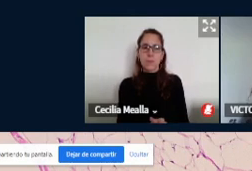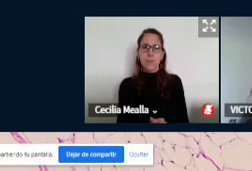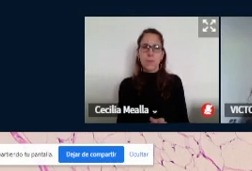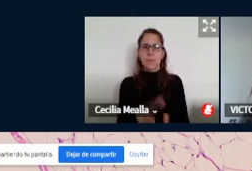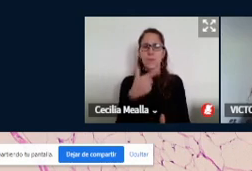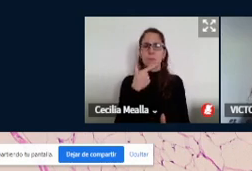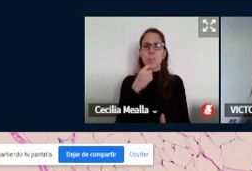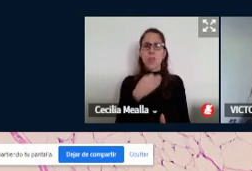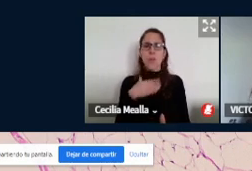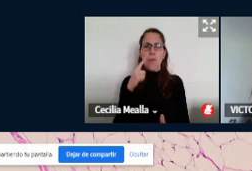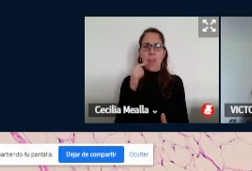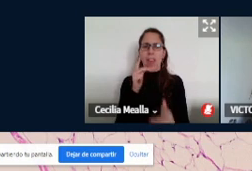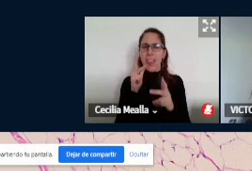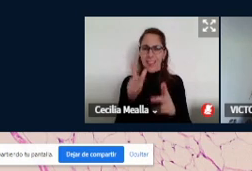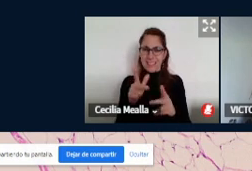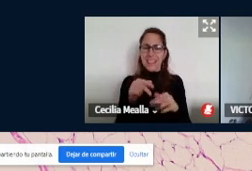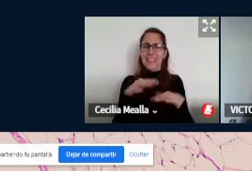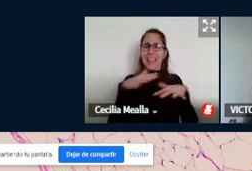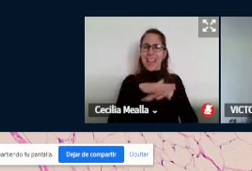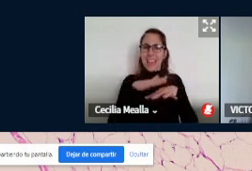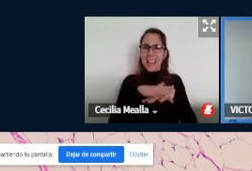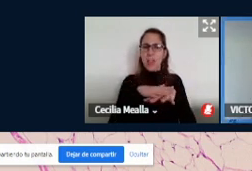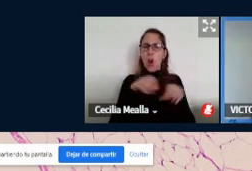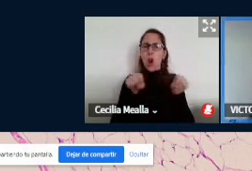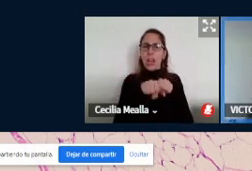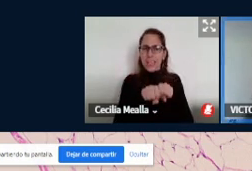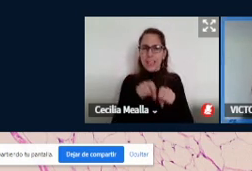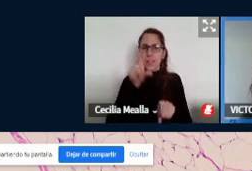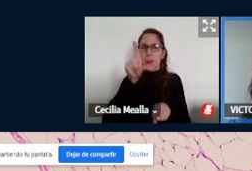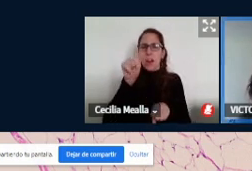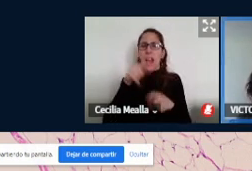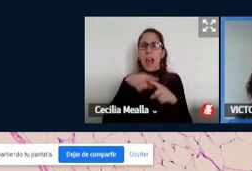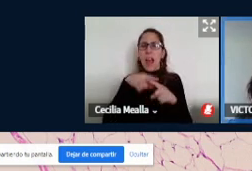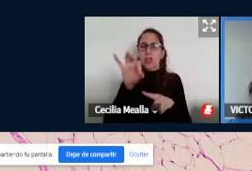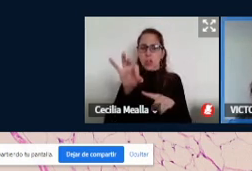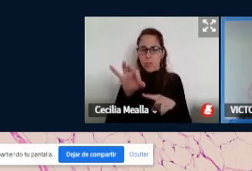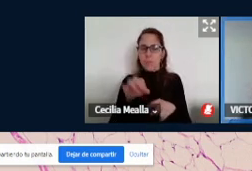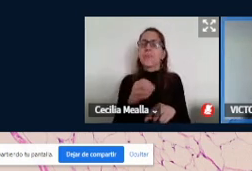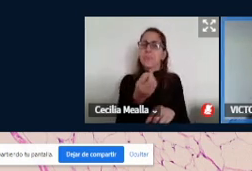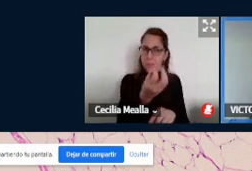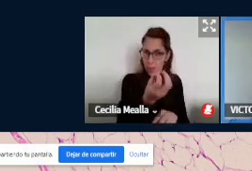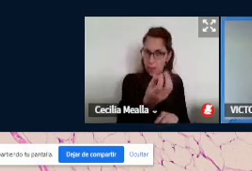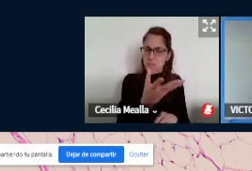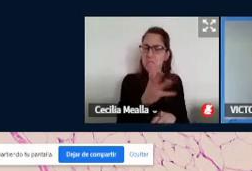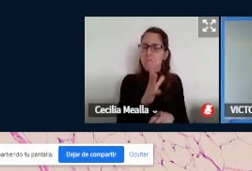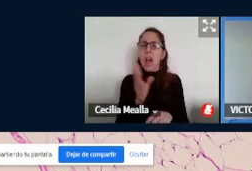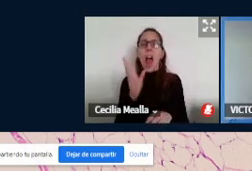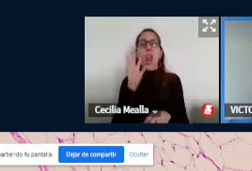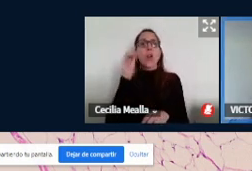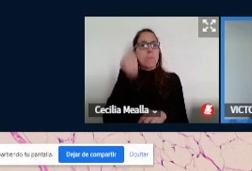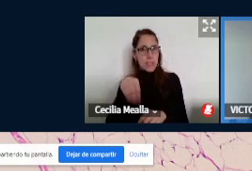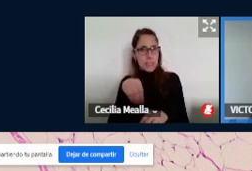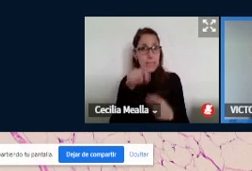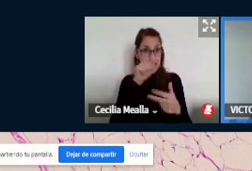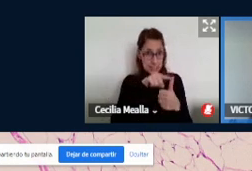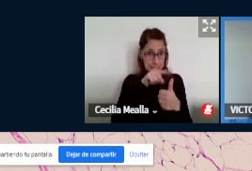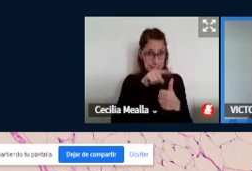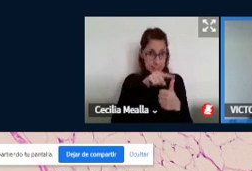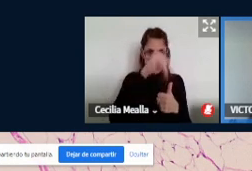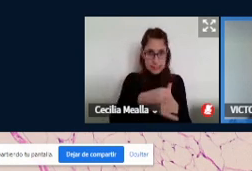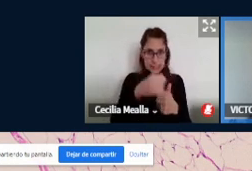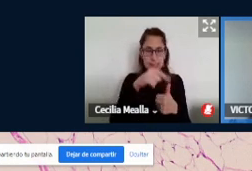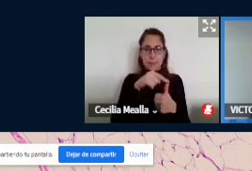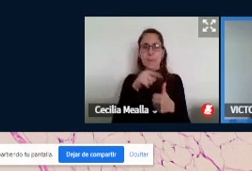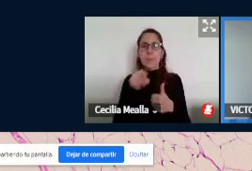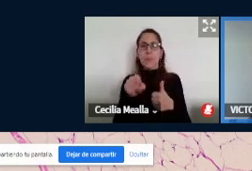Sofía dice tejido conectivo laxo. Bien. Y algo más, ¿sí? El tejido conectivo laxo, lo